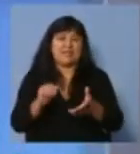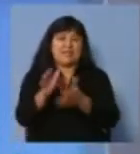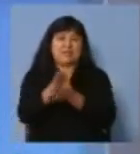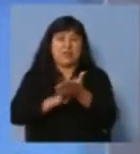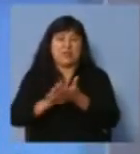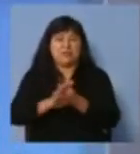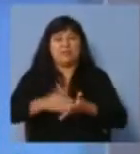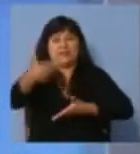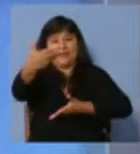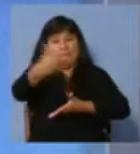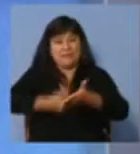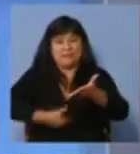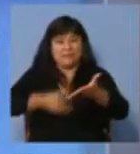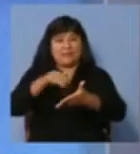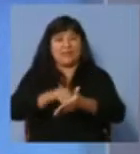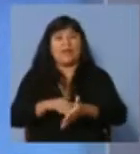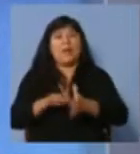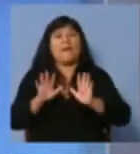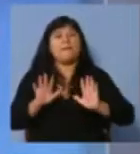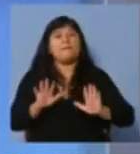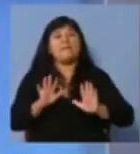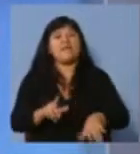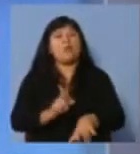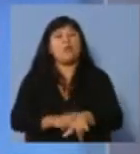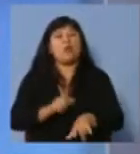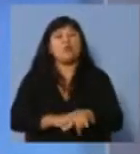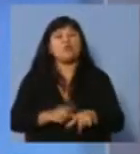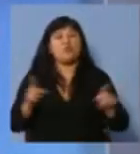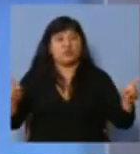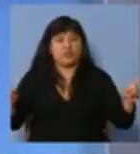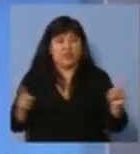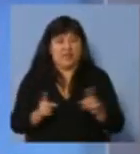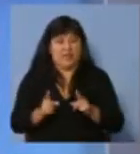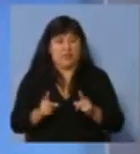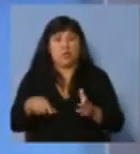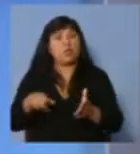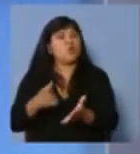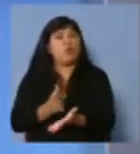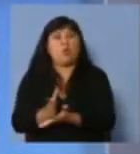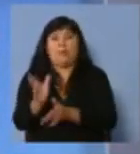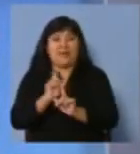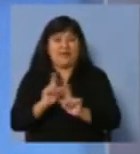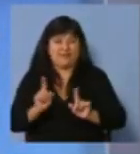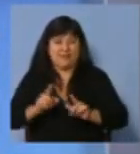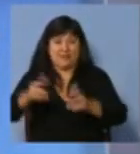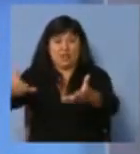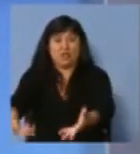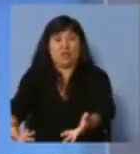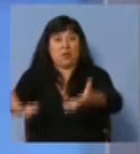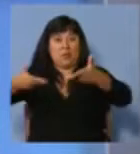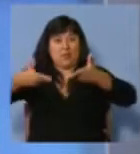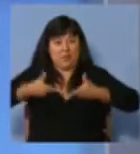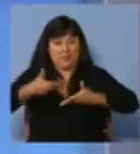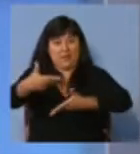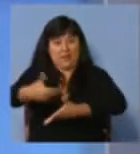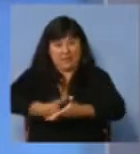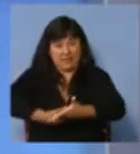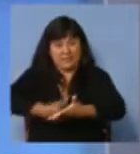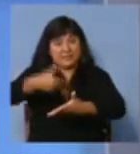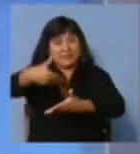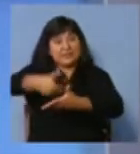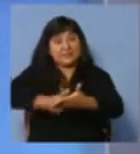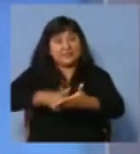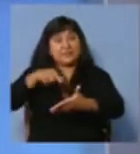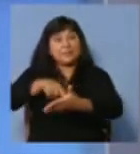lo que no se ve ni una cuestión definitiva entonces nosotros yo llega al pedido en principio